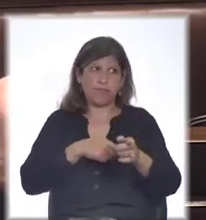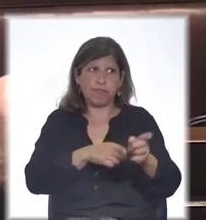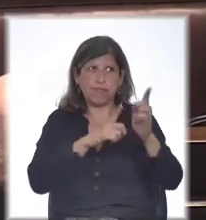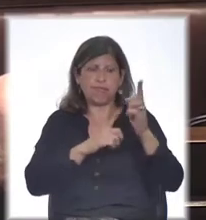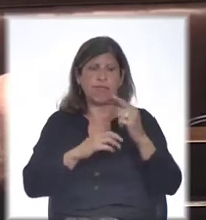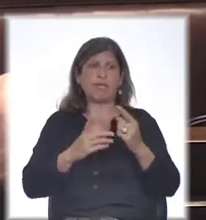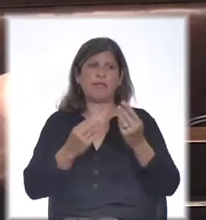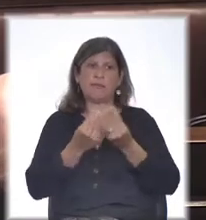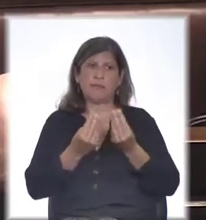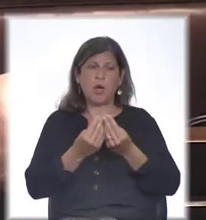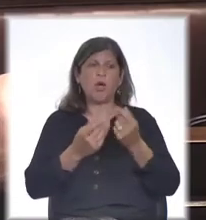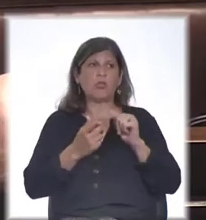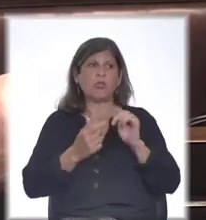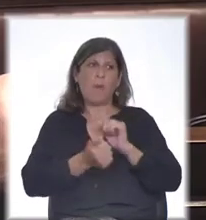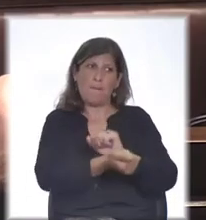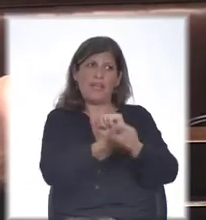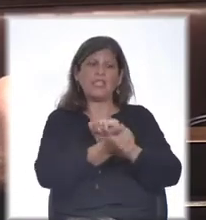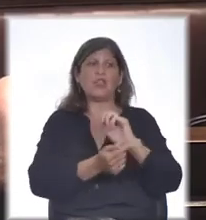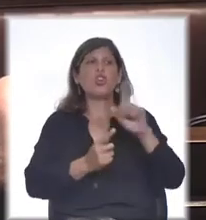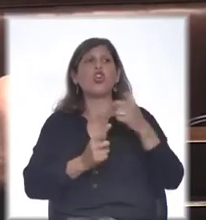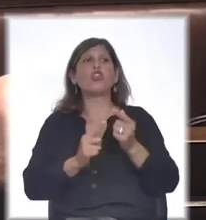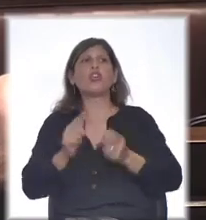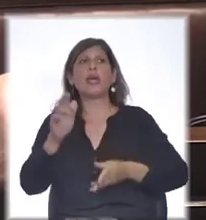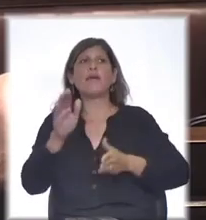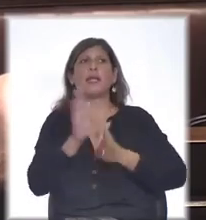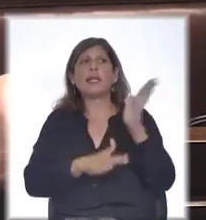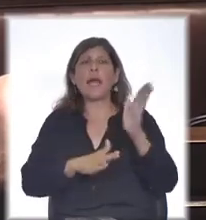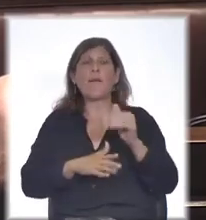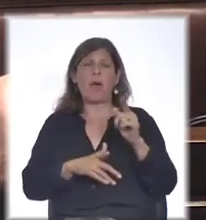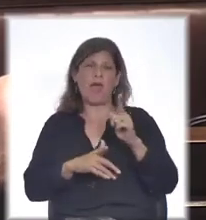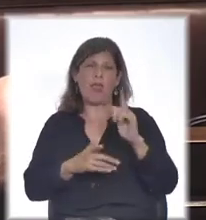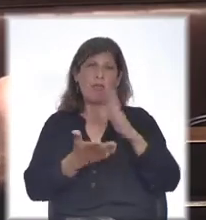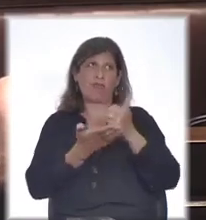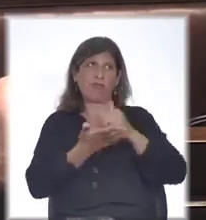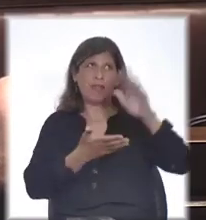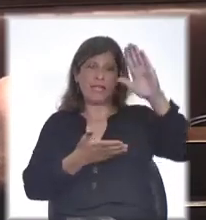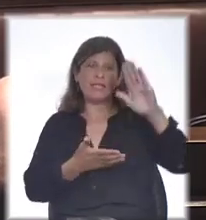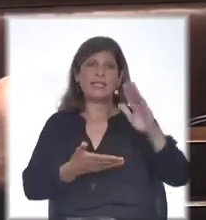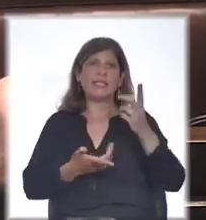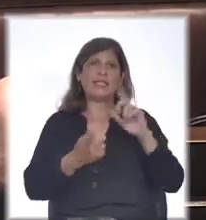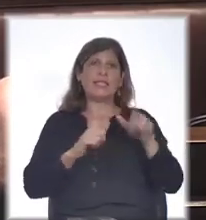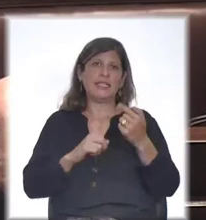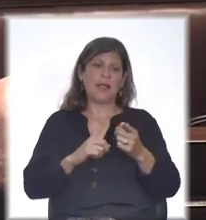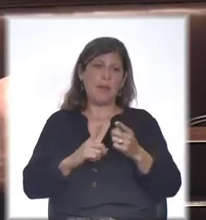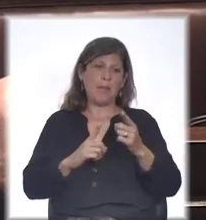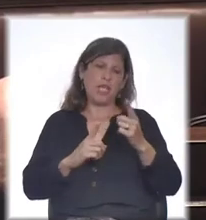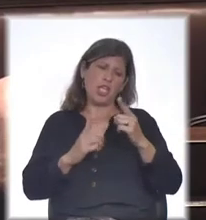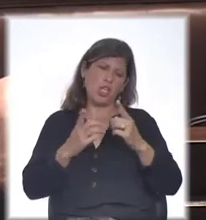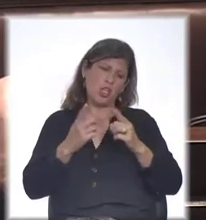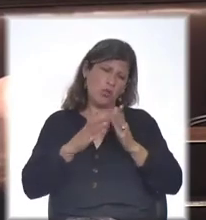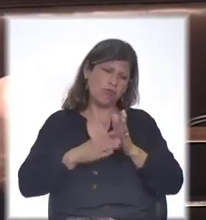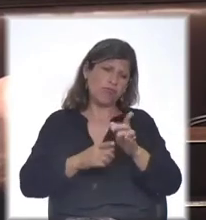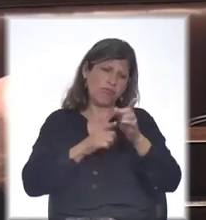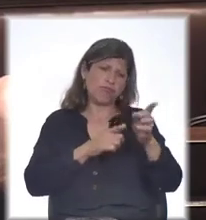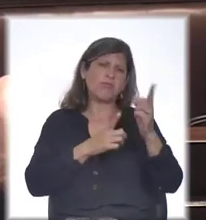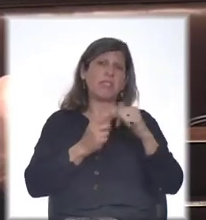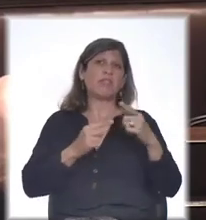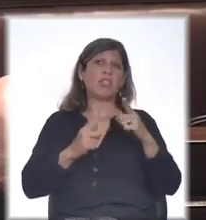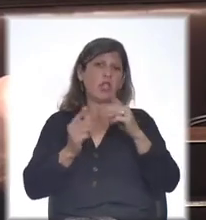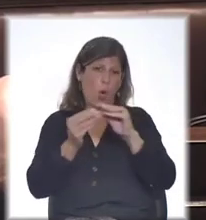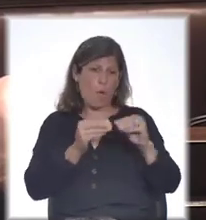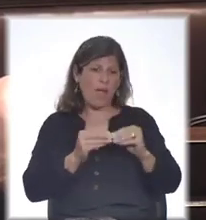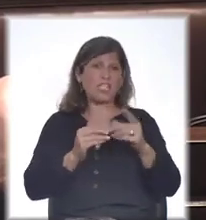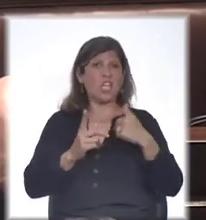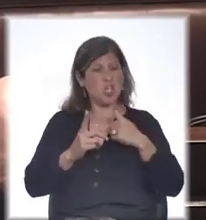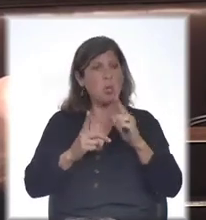miles de militantes presos y otros miles en el exterior. A pesar de las mordazas ilegales y la persecución que enfrentaban nuestros compañeros, se mantuvieron activos desde